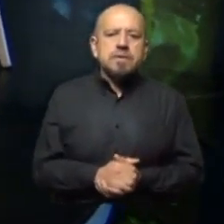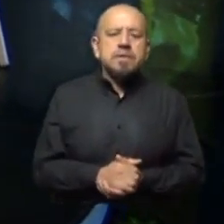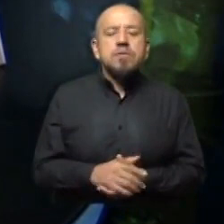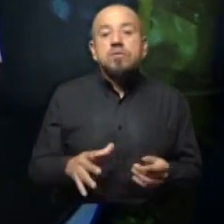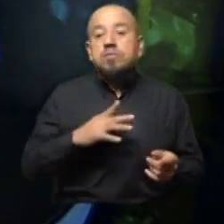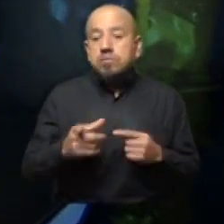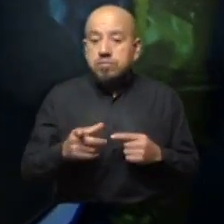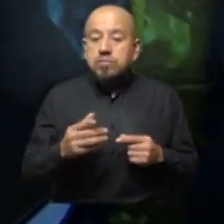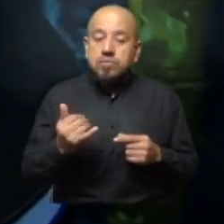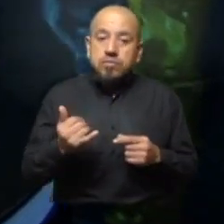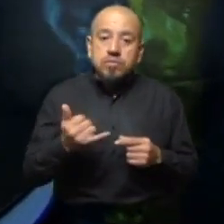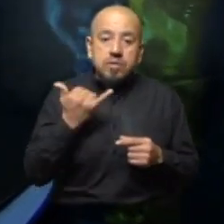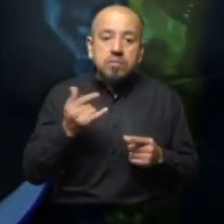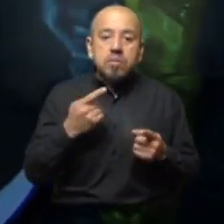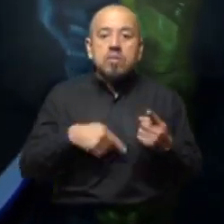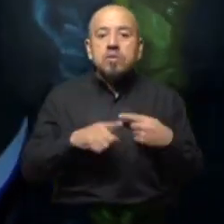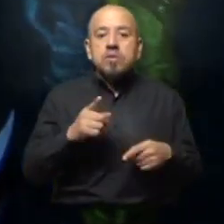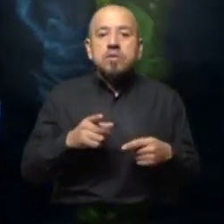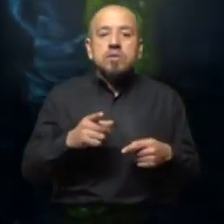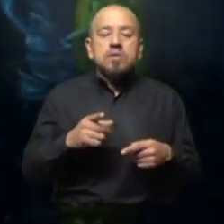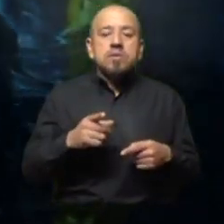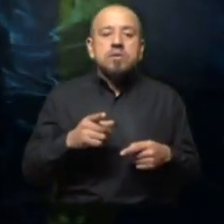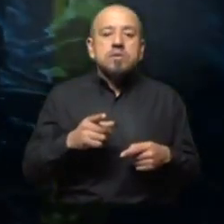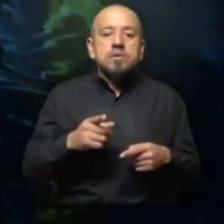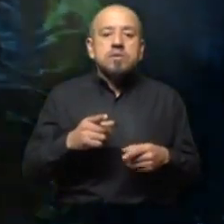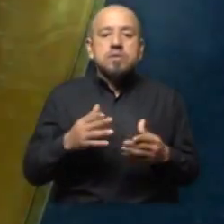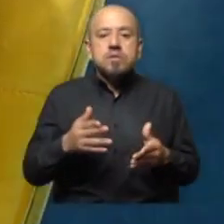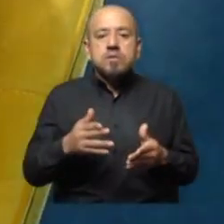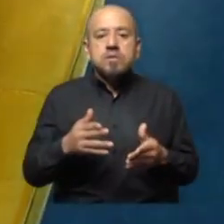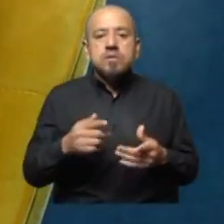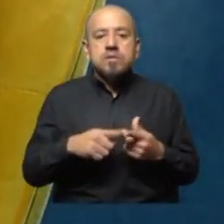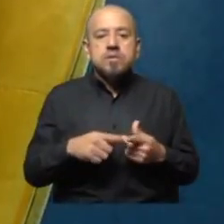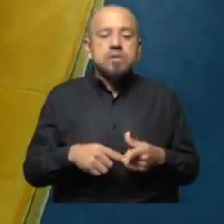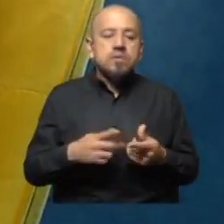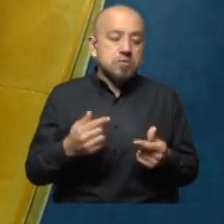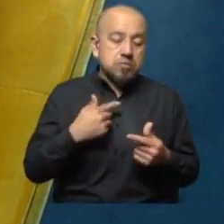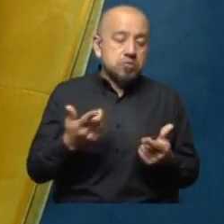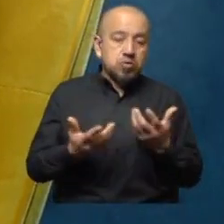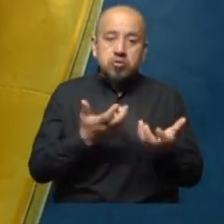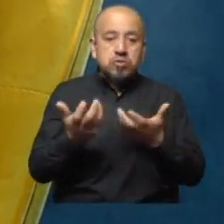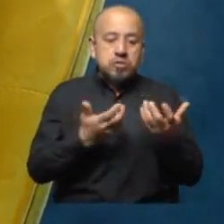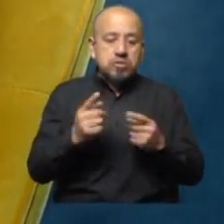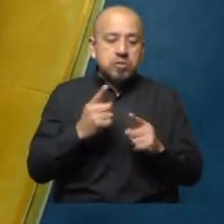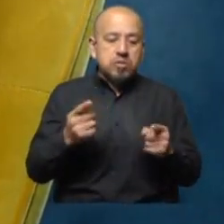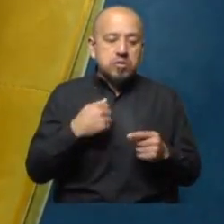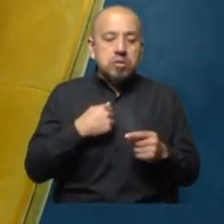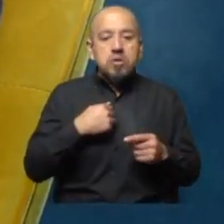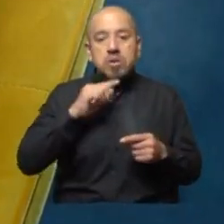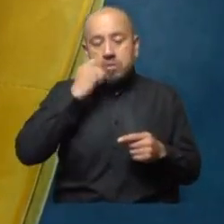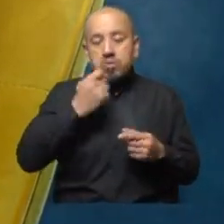tiempo sino que te da satisfacción sólo se miran cocineros pero me gusta entrar a la cocina